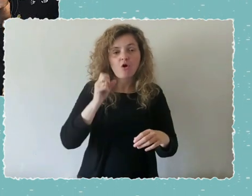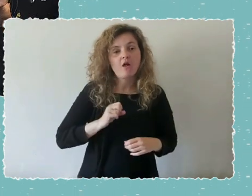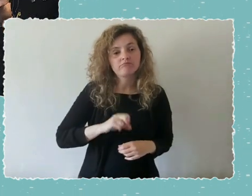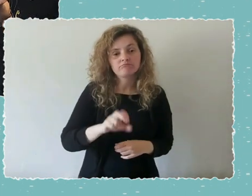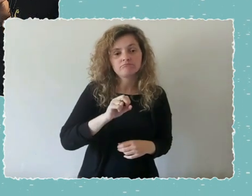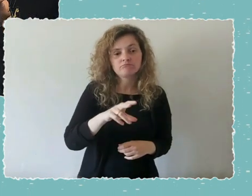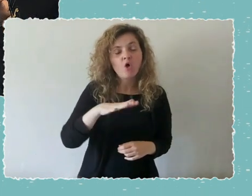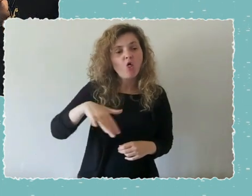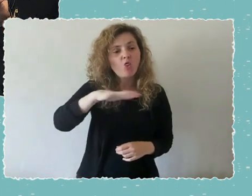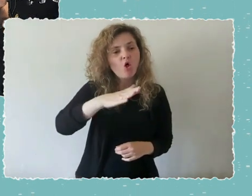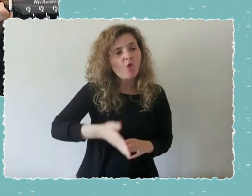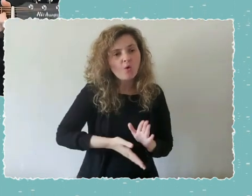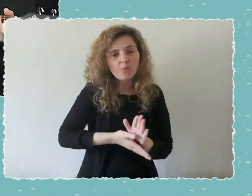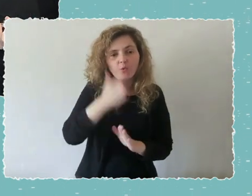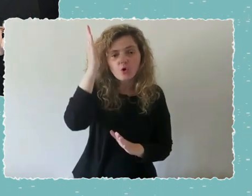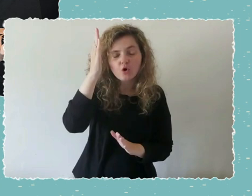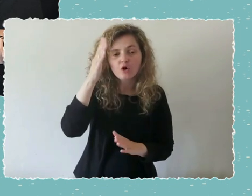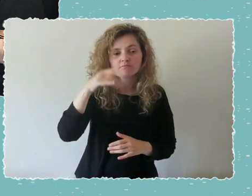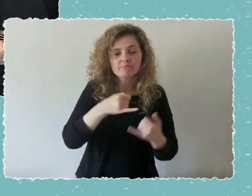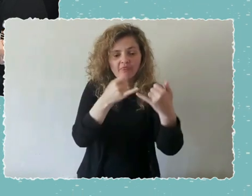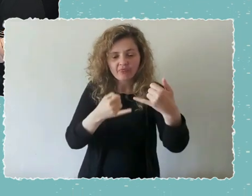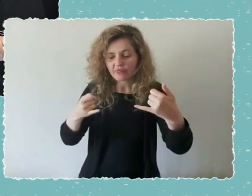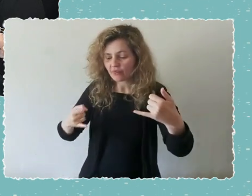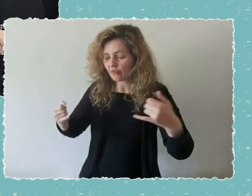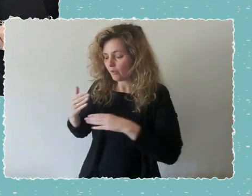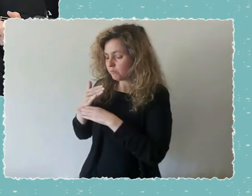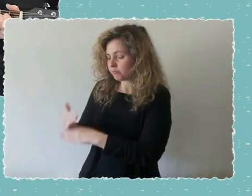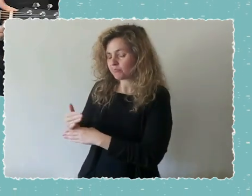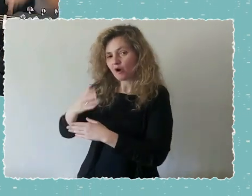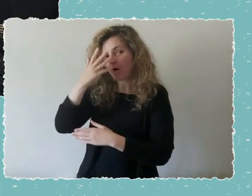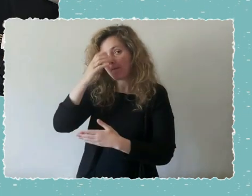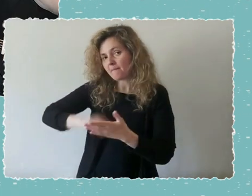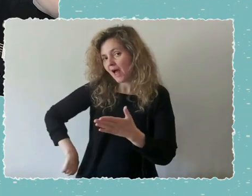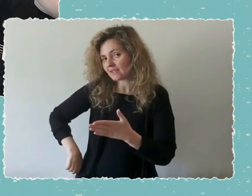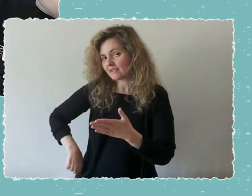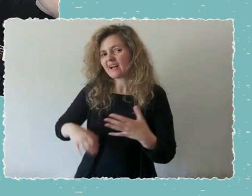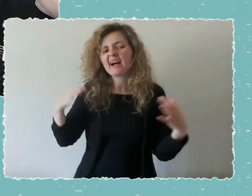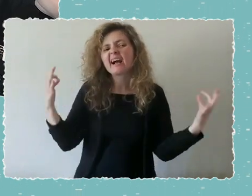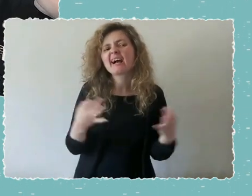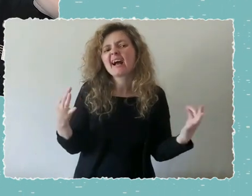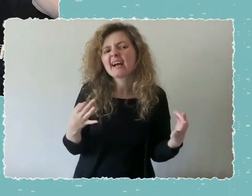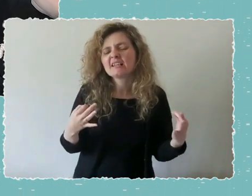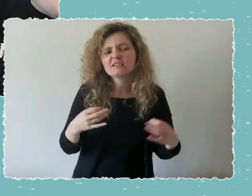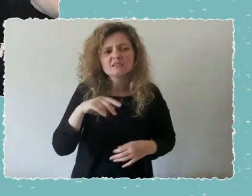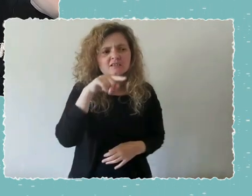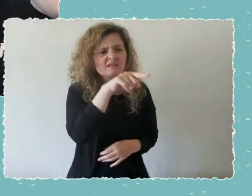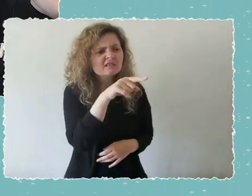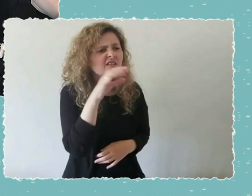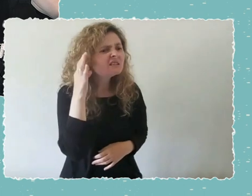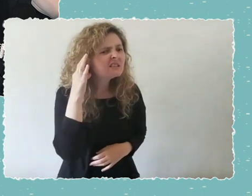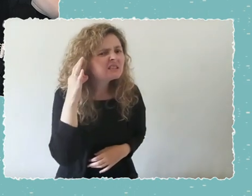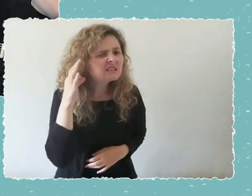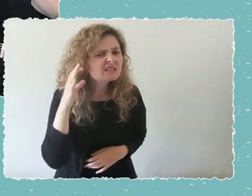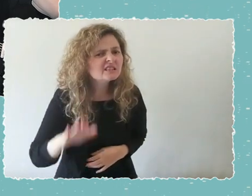sempre por onde vou, deixo un fío de prata. Que é? Escoito por ali, que dixo aquela nena? Que dixo